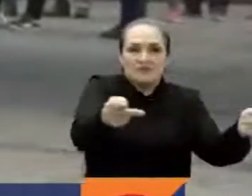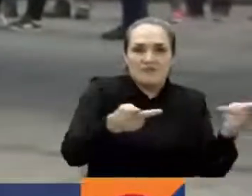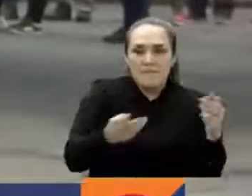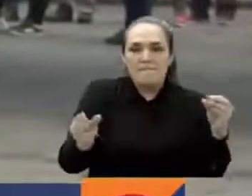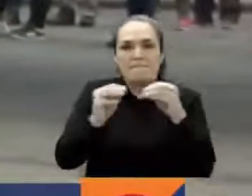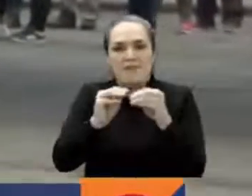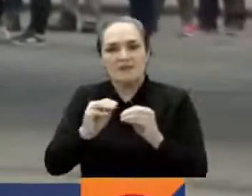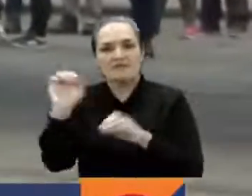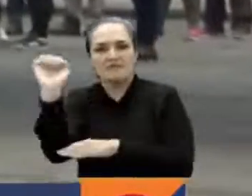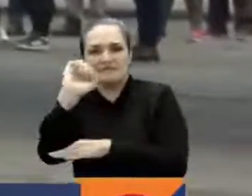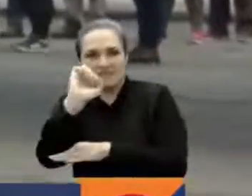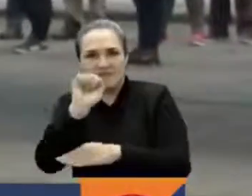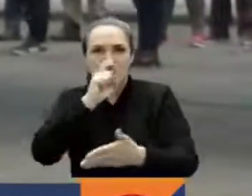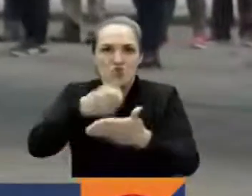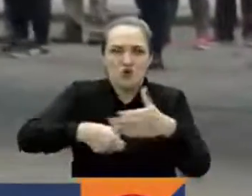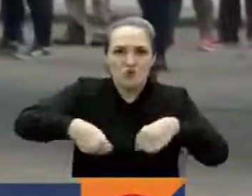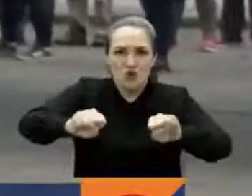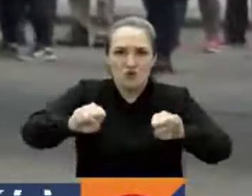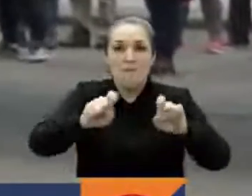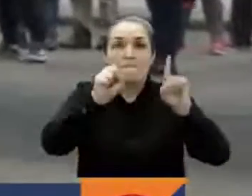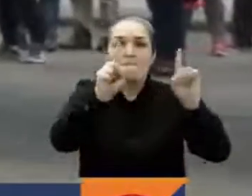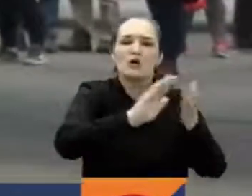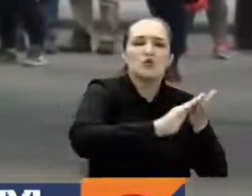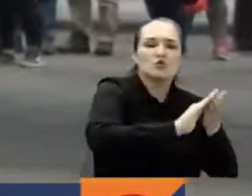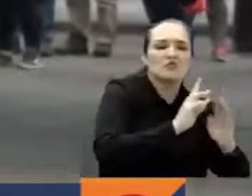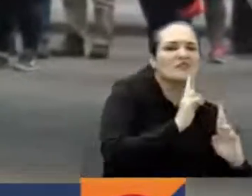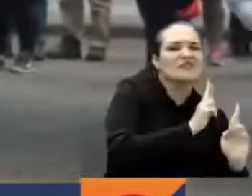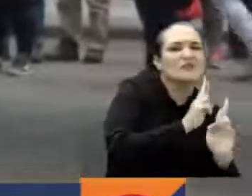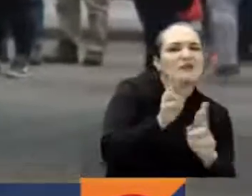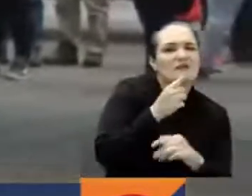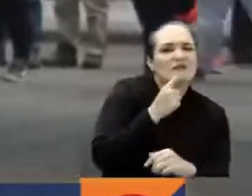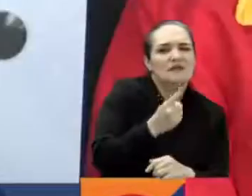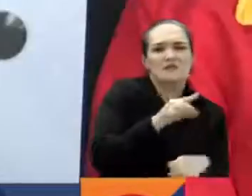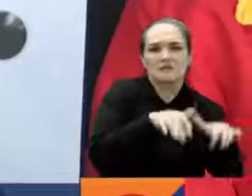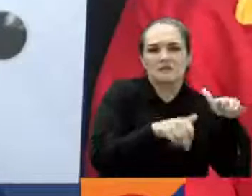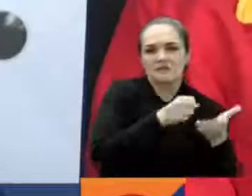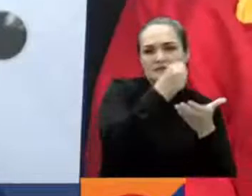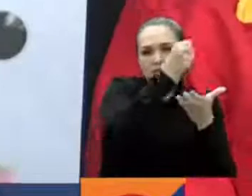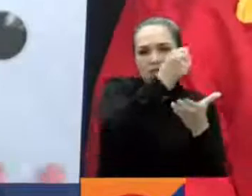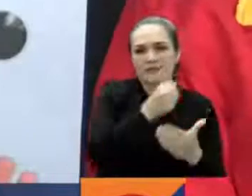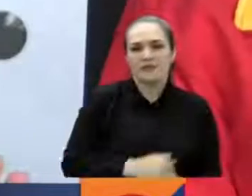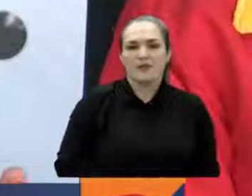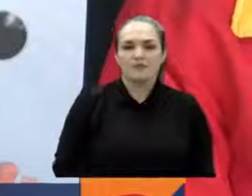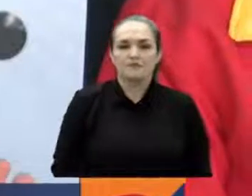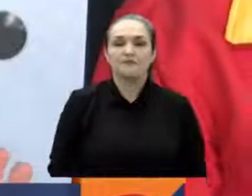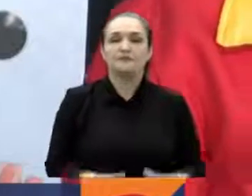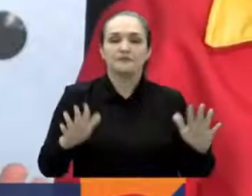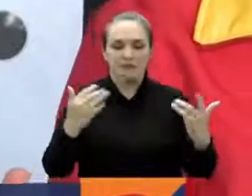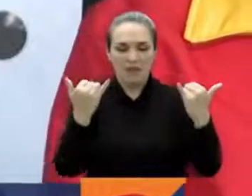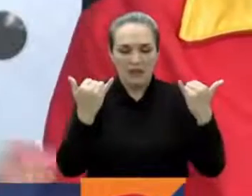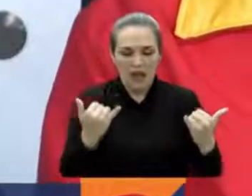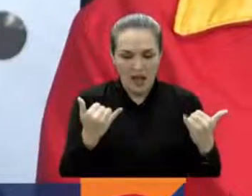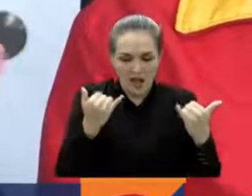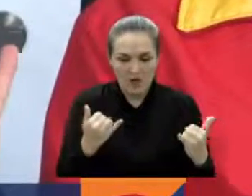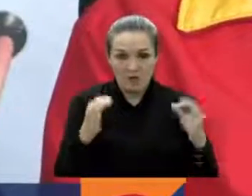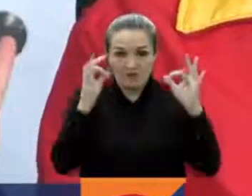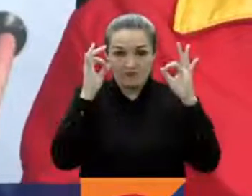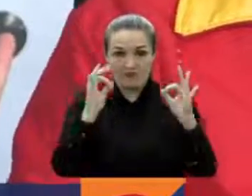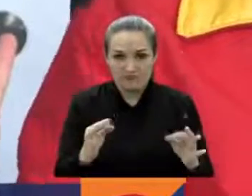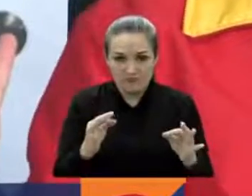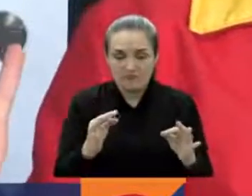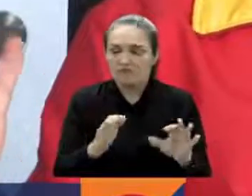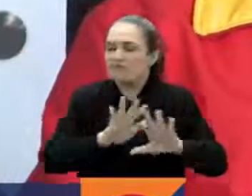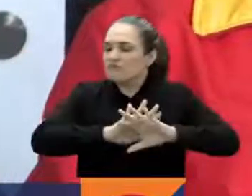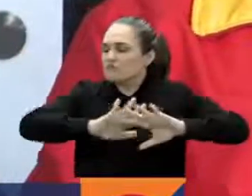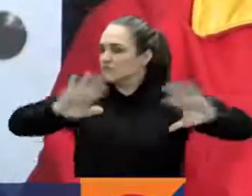que dio Juan Mauricio Ramírez, secretario de Hacienda de Bogotá. No vamos a asignar turnos. Todos los